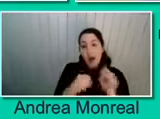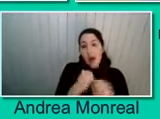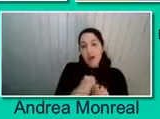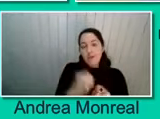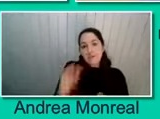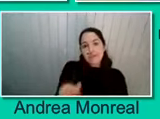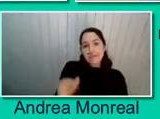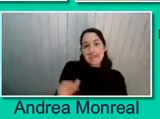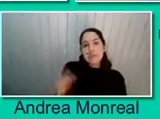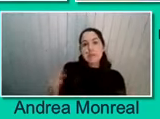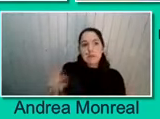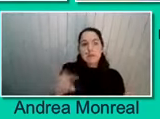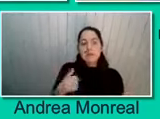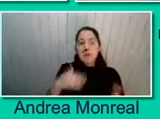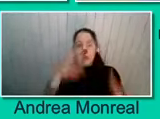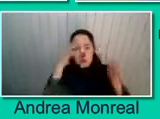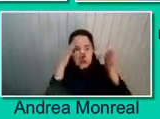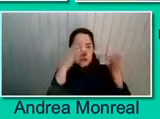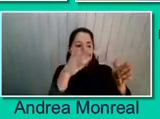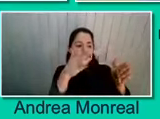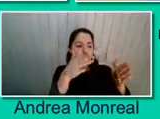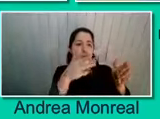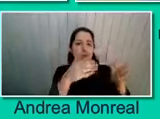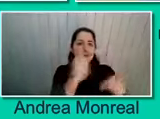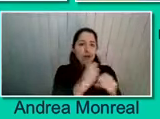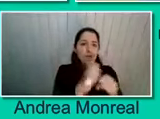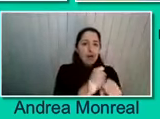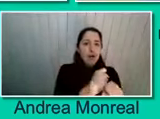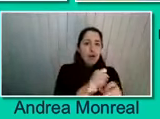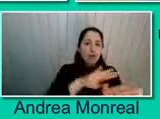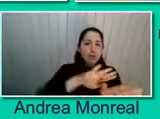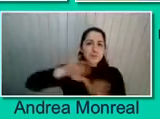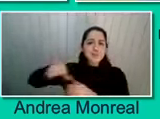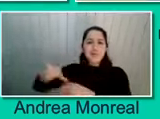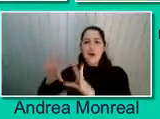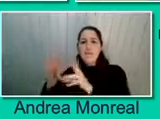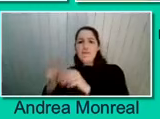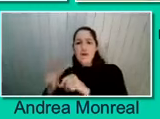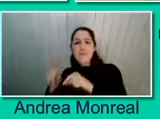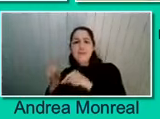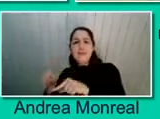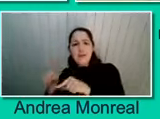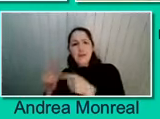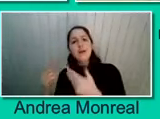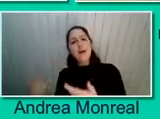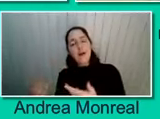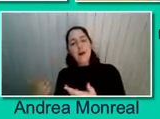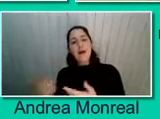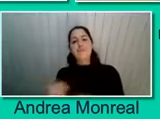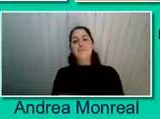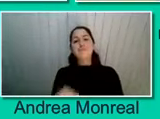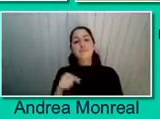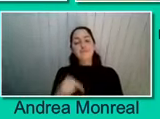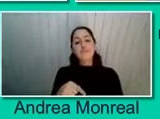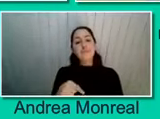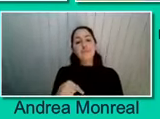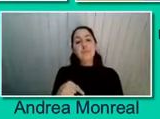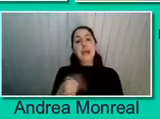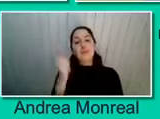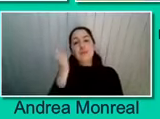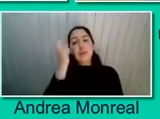el tiempo con ellos, enriquecer el tiempo con ellos más que el número de horas, porque ellos han entendido que en